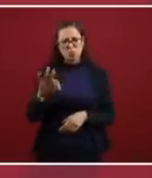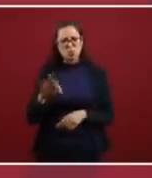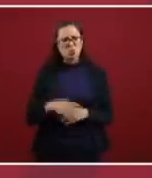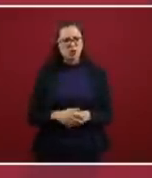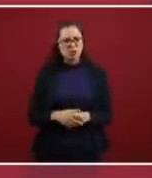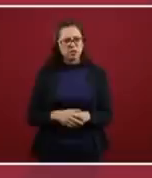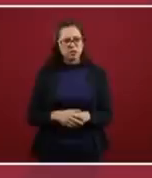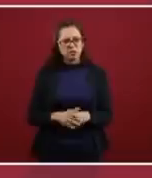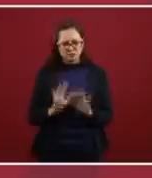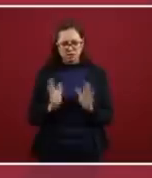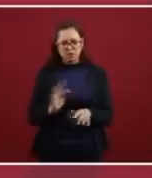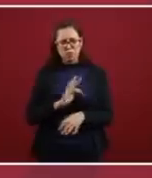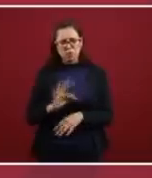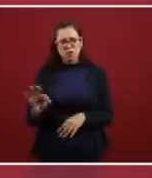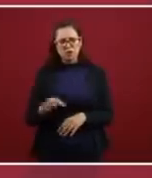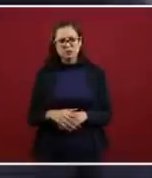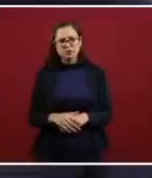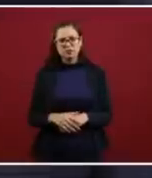Porfirio,